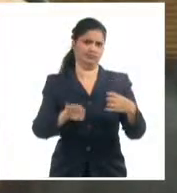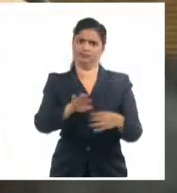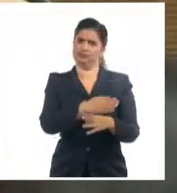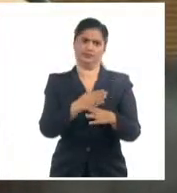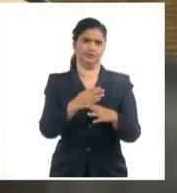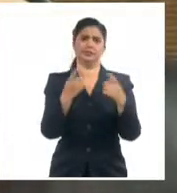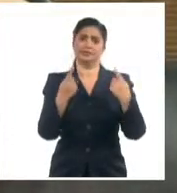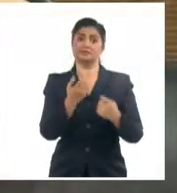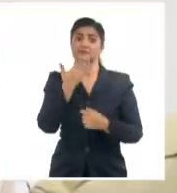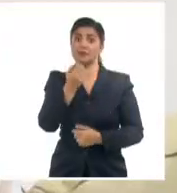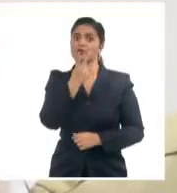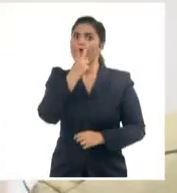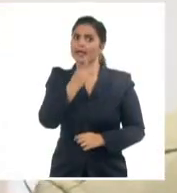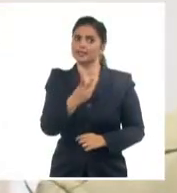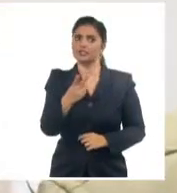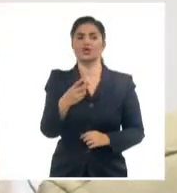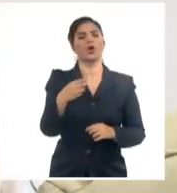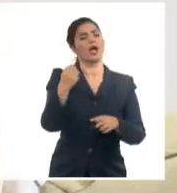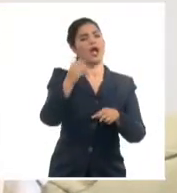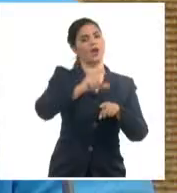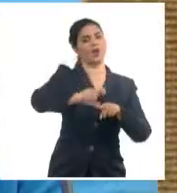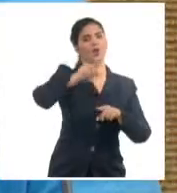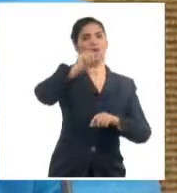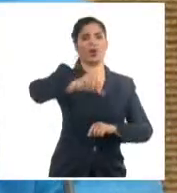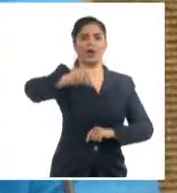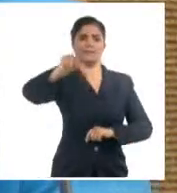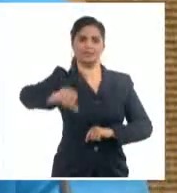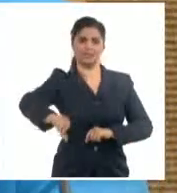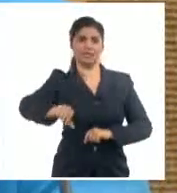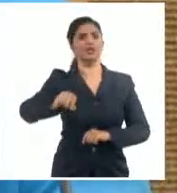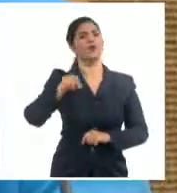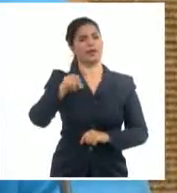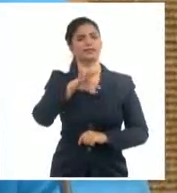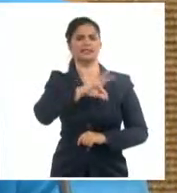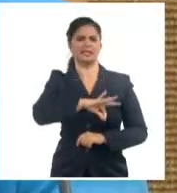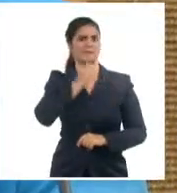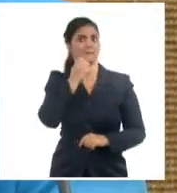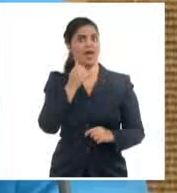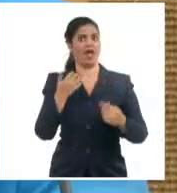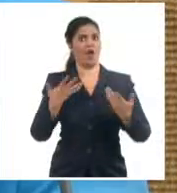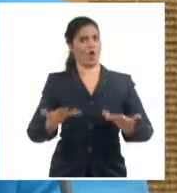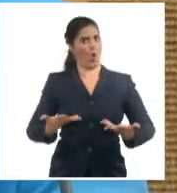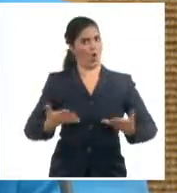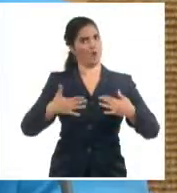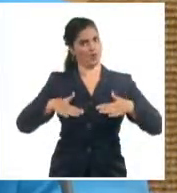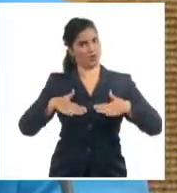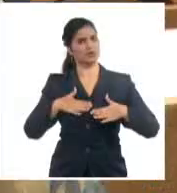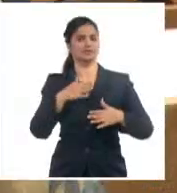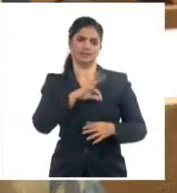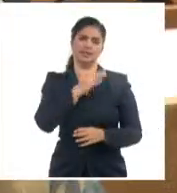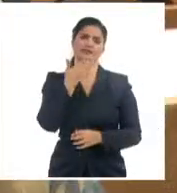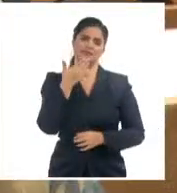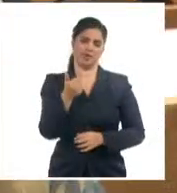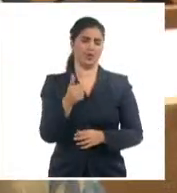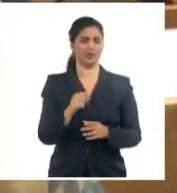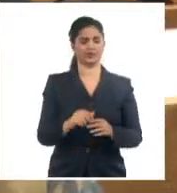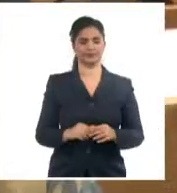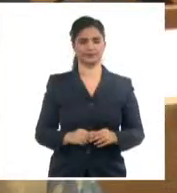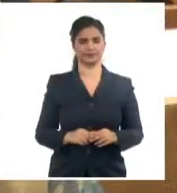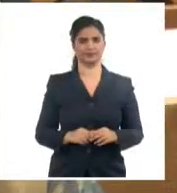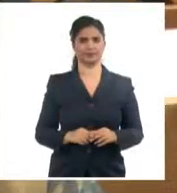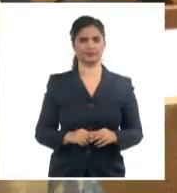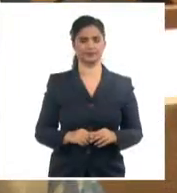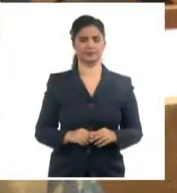mejor atención a la fuerza laboral constituyó denominador común en las intervenciones de los diputados e invitados. Si hay personas todavía con